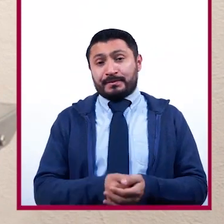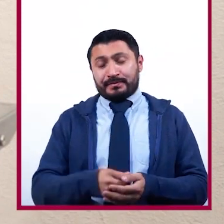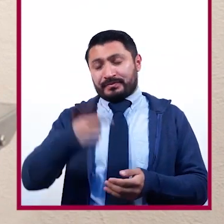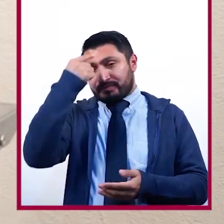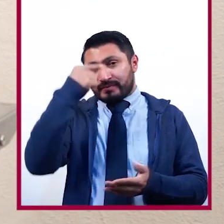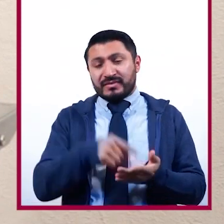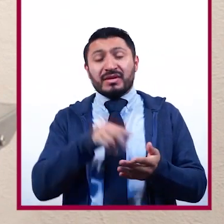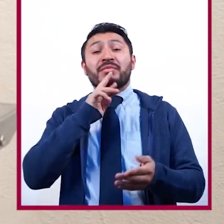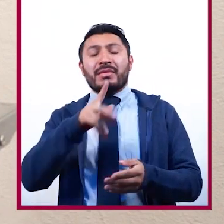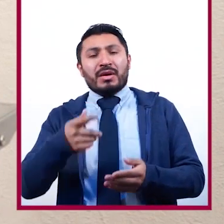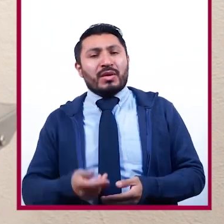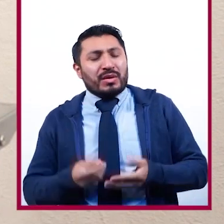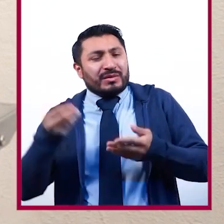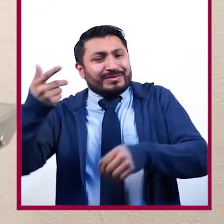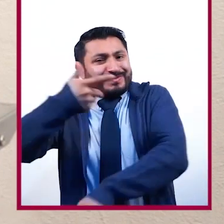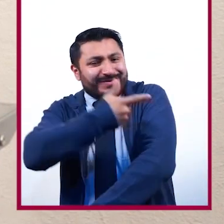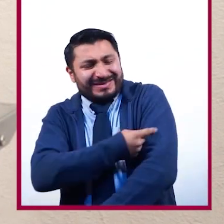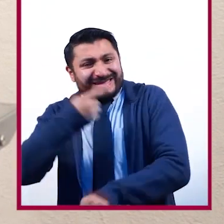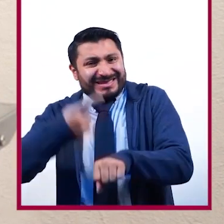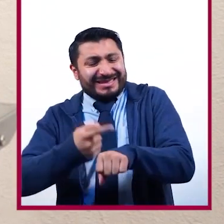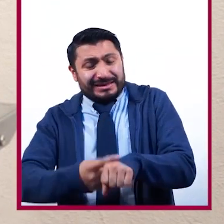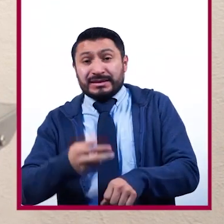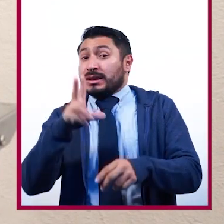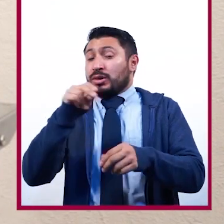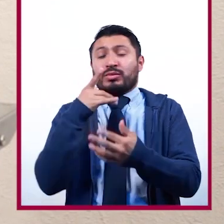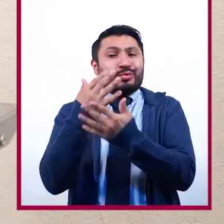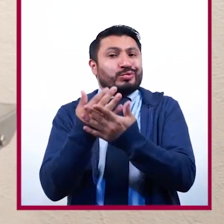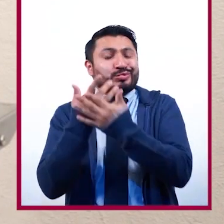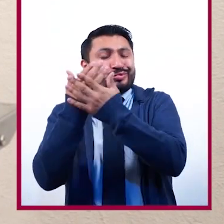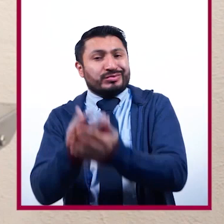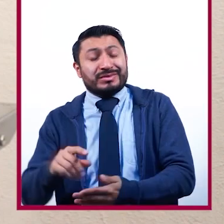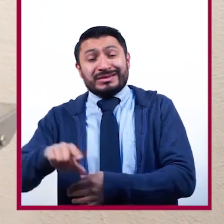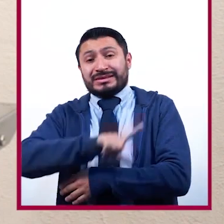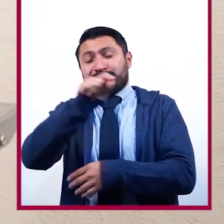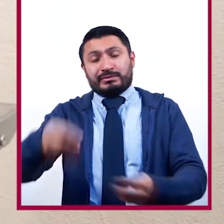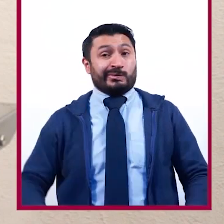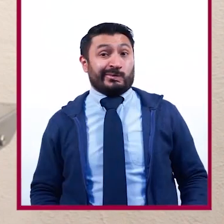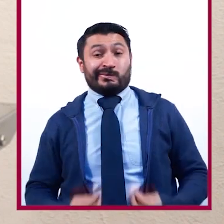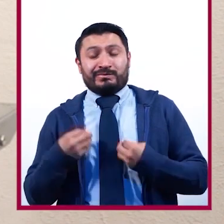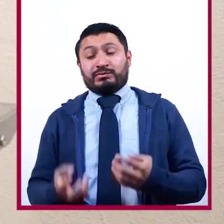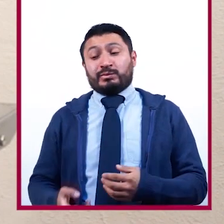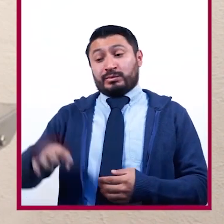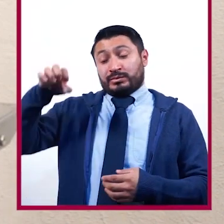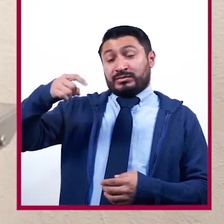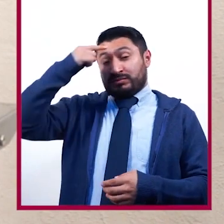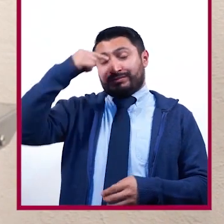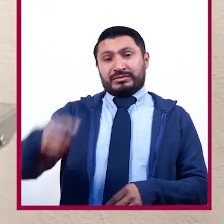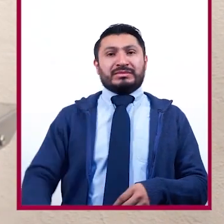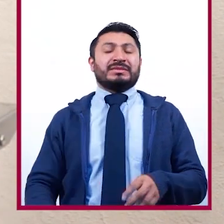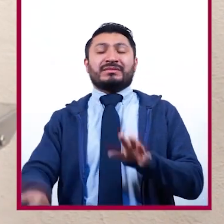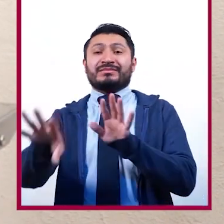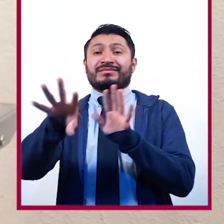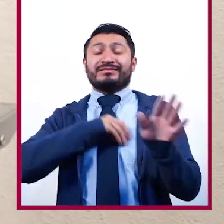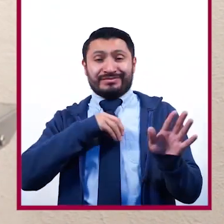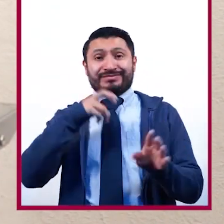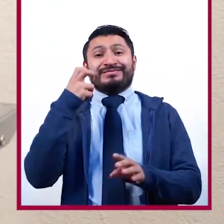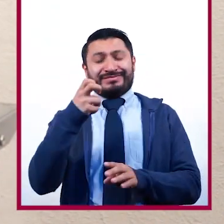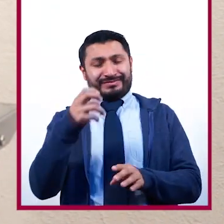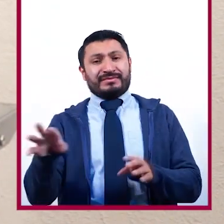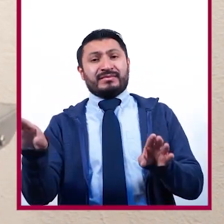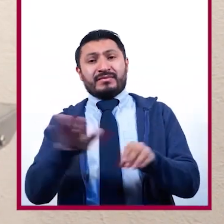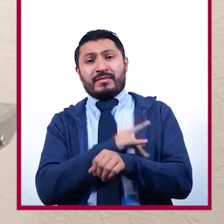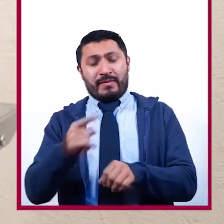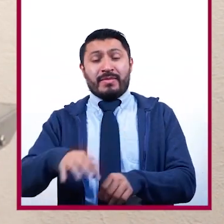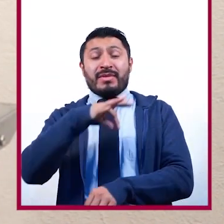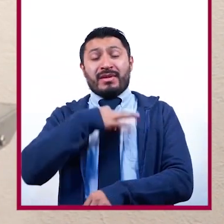que era mejor inducir la enfermedad que esperar a que ésta llegara a las y los infantes para que se contagiaran, particularmente porque en este